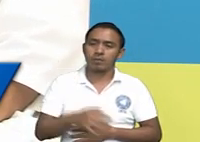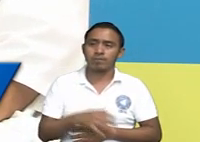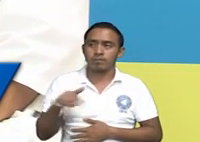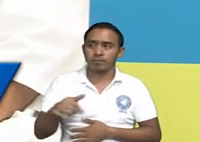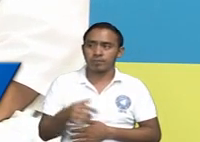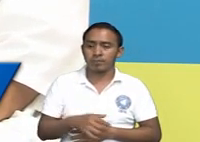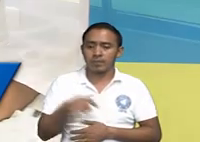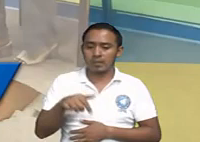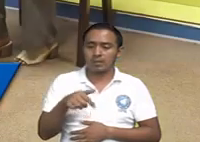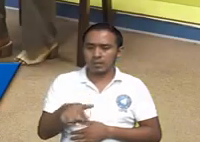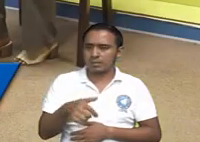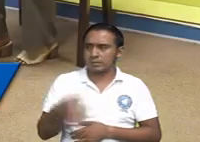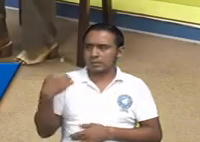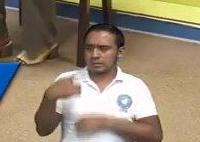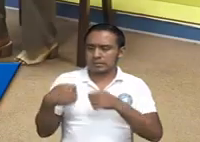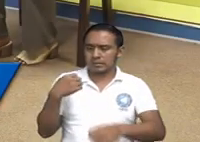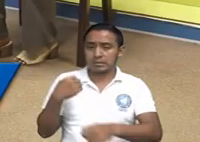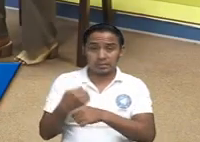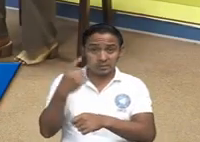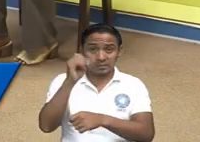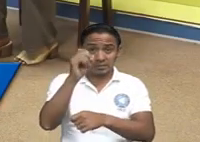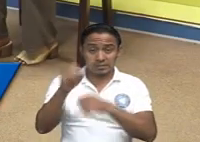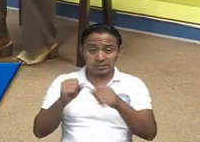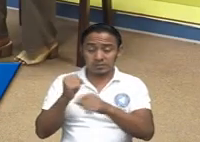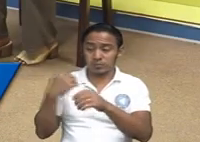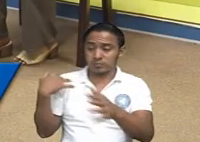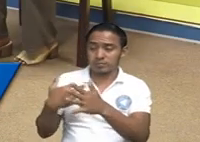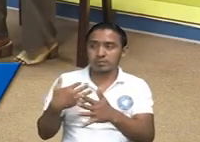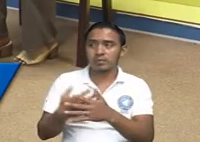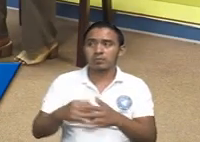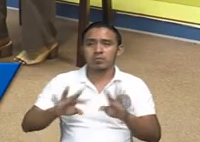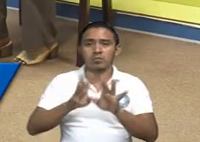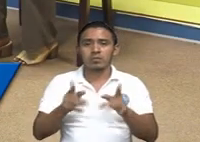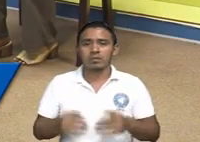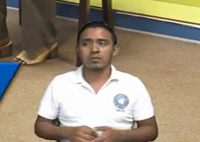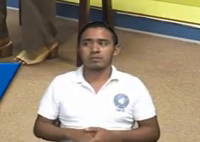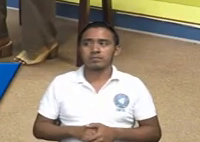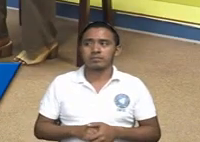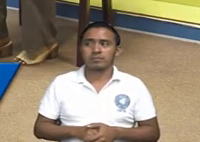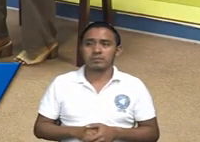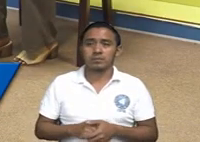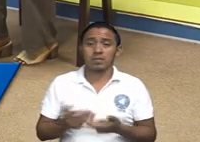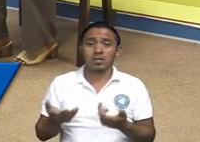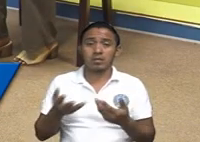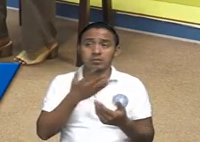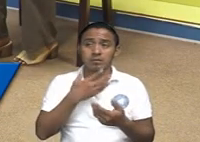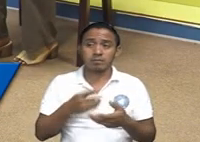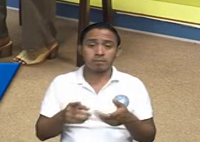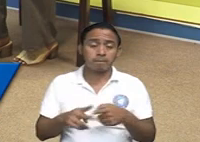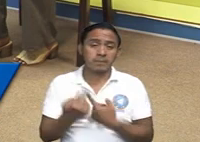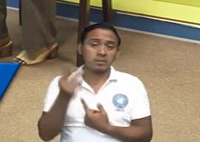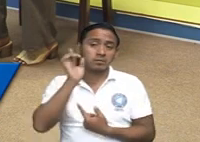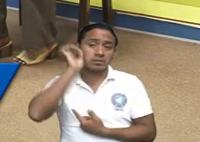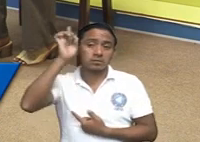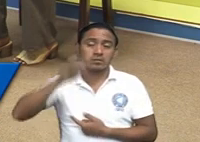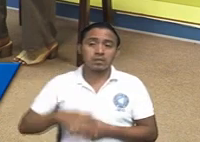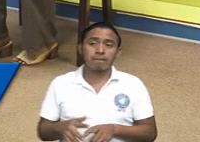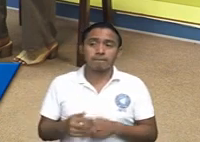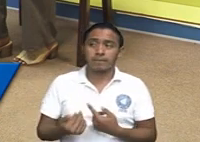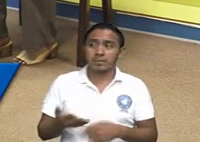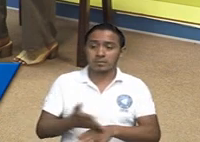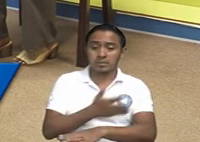esta década. En esta última década, las niñas están desarrollando más pequeñas, están menstruando